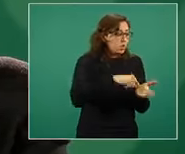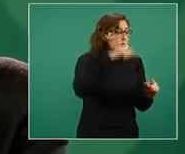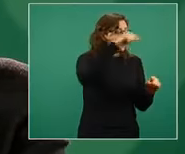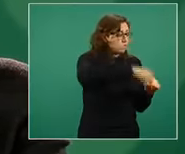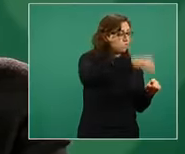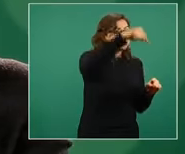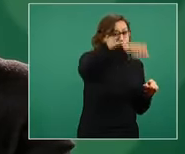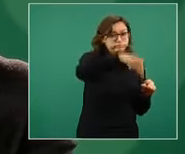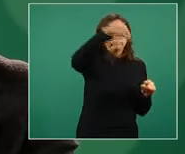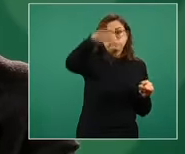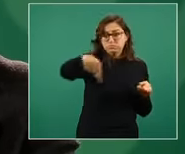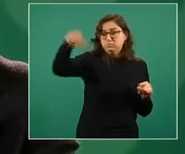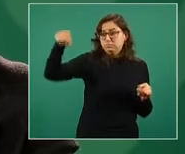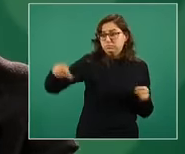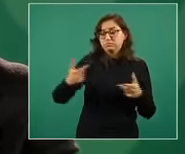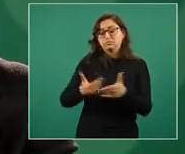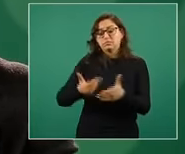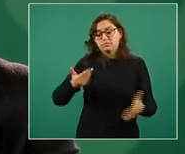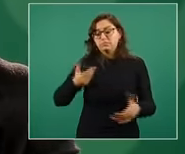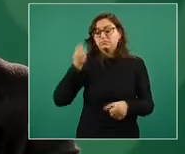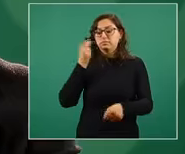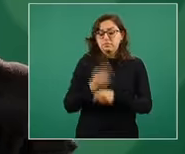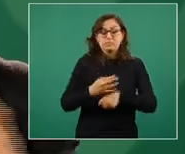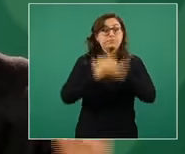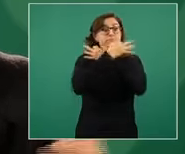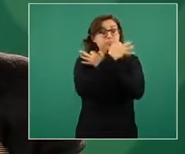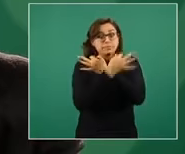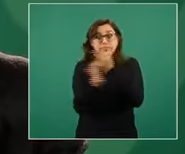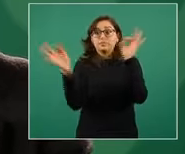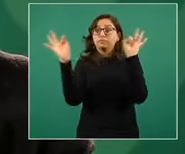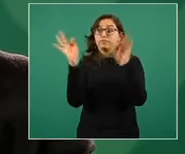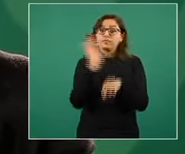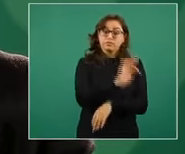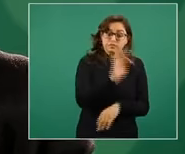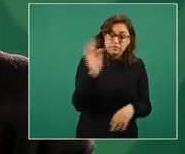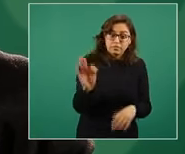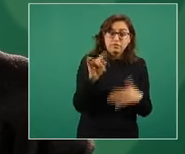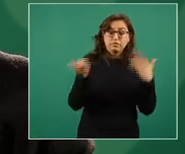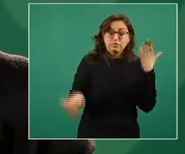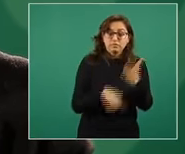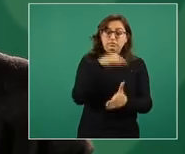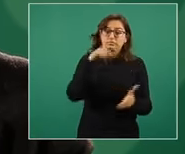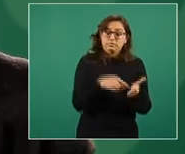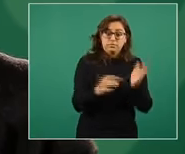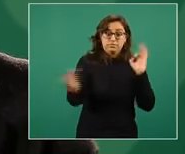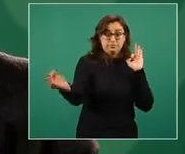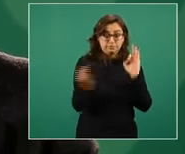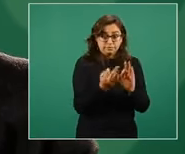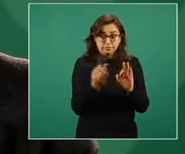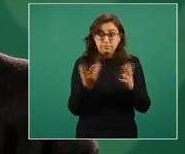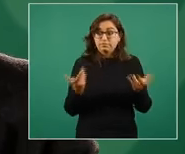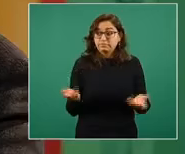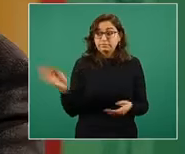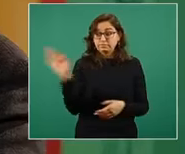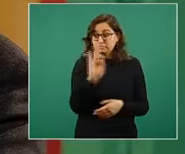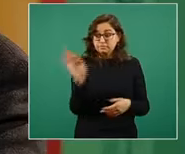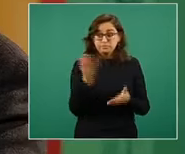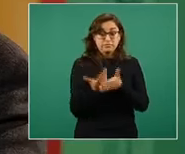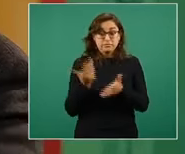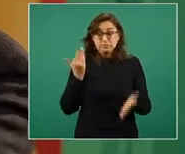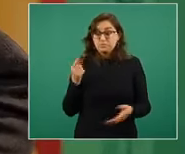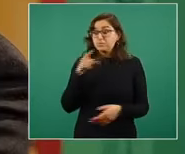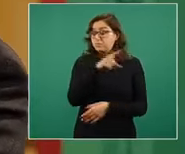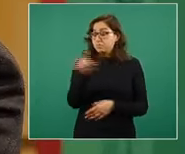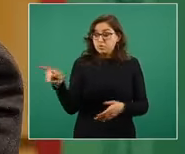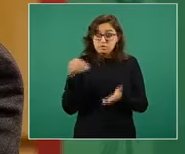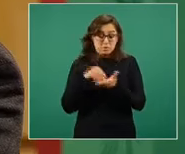se anunciará apropiadamente el punto de vacunación más cercano al domicilio. Si alguien no fue registrado en la plataforma